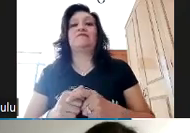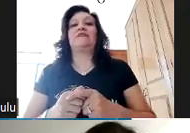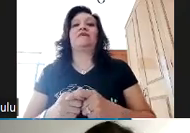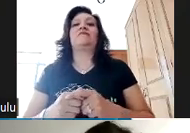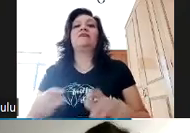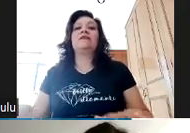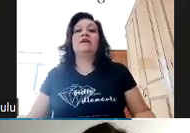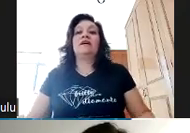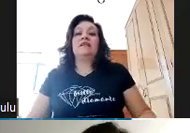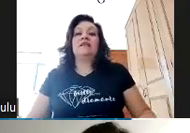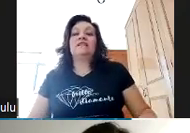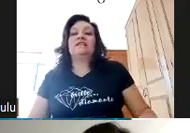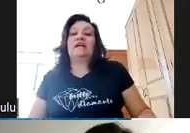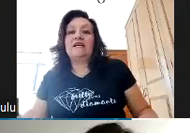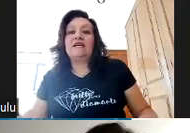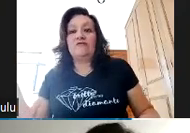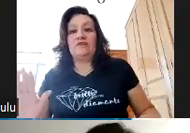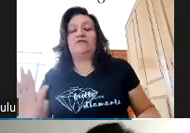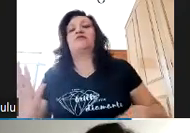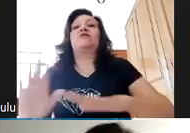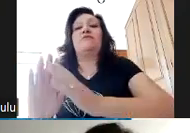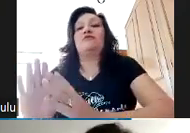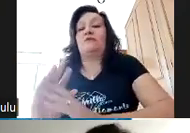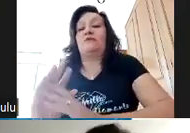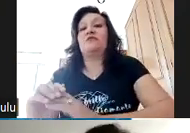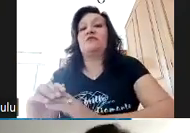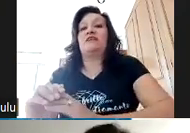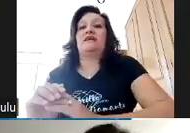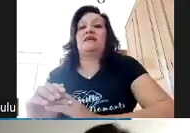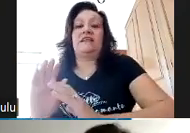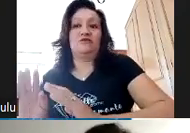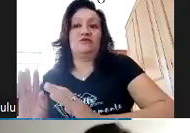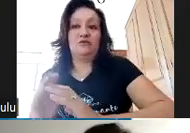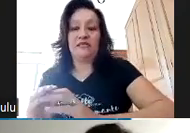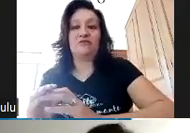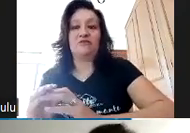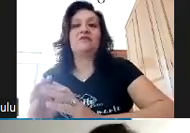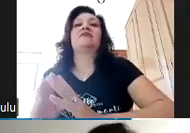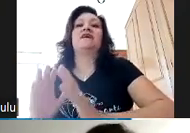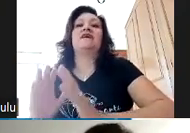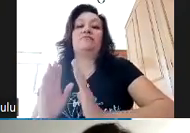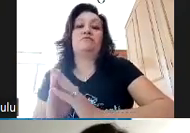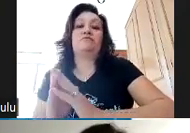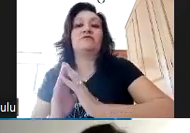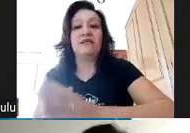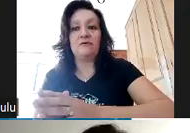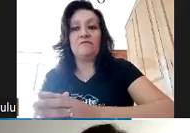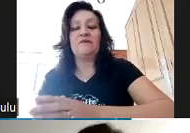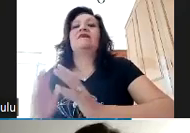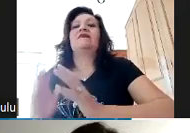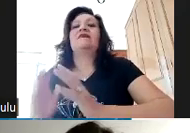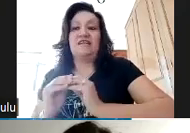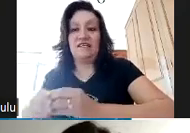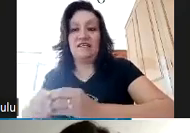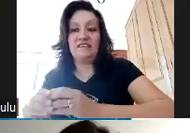Sí mira aquí en Nuestro camino nos vamos a encontrar estos prospectos el prospecto Erizo